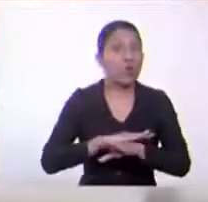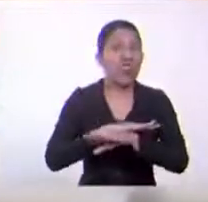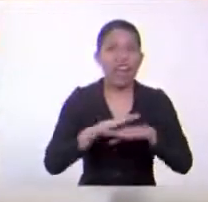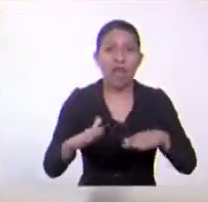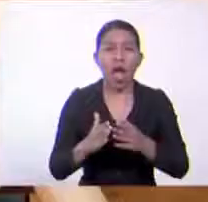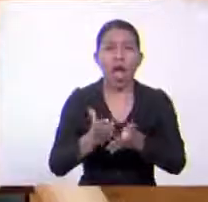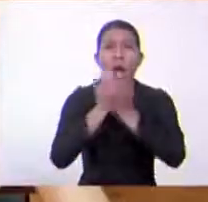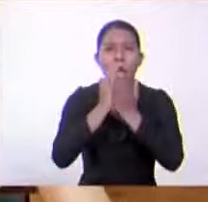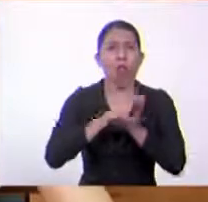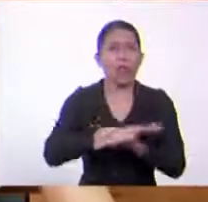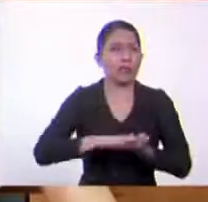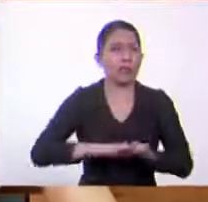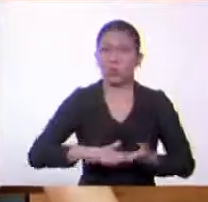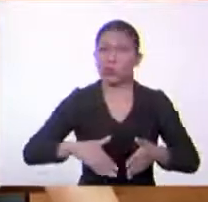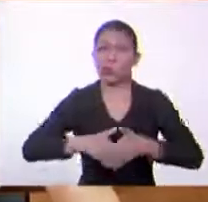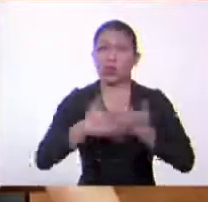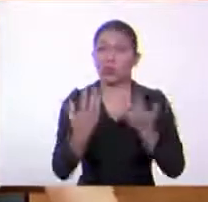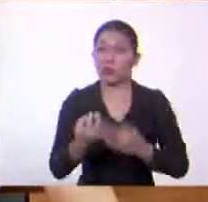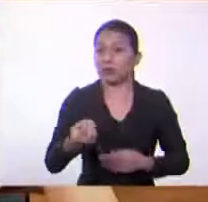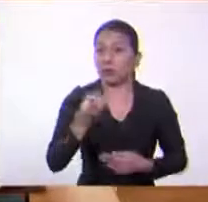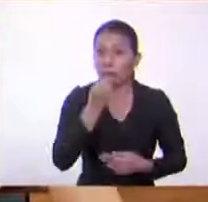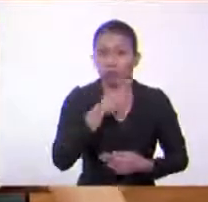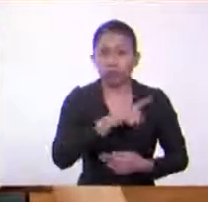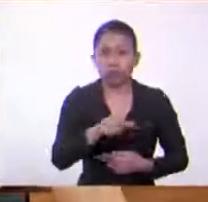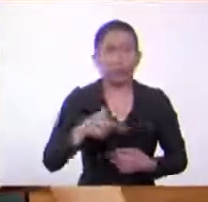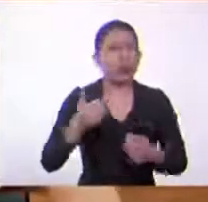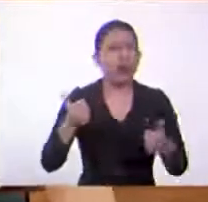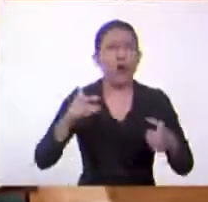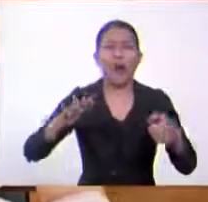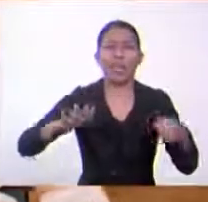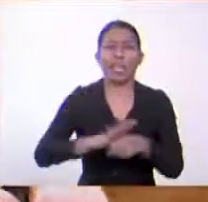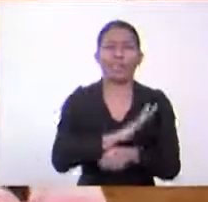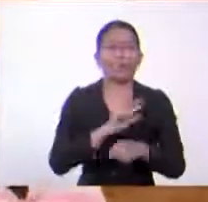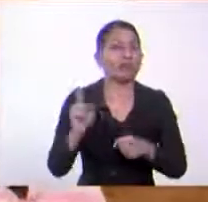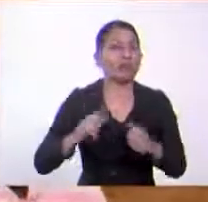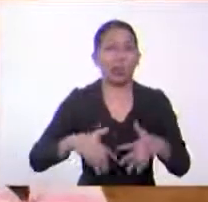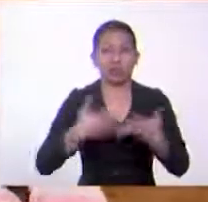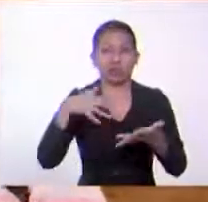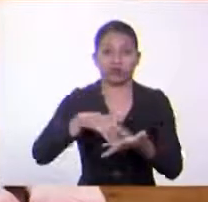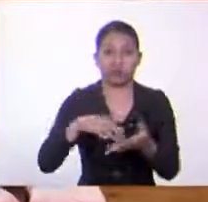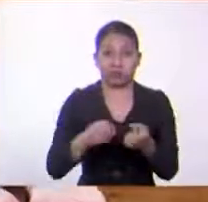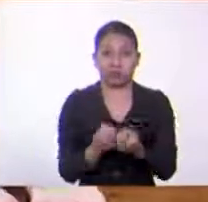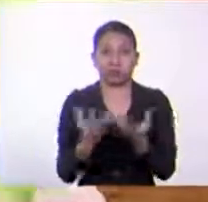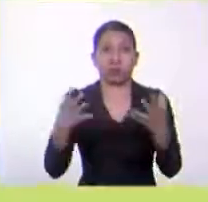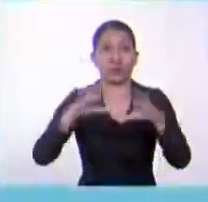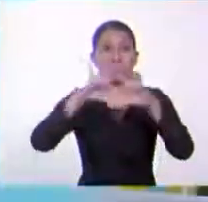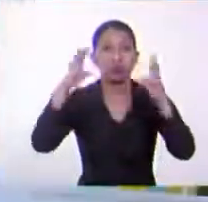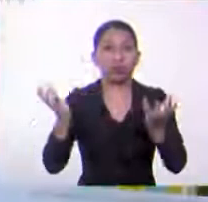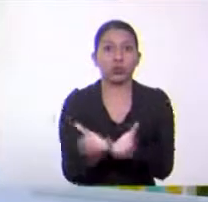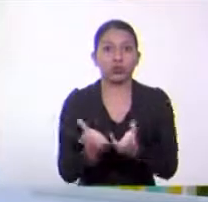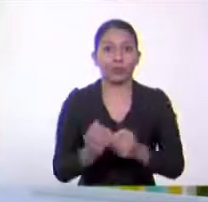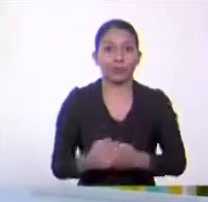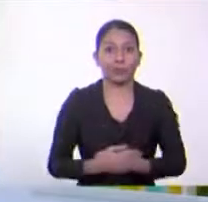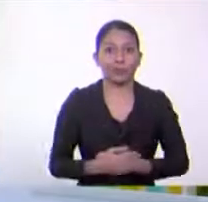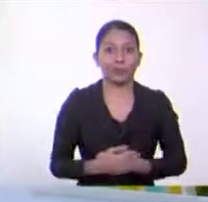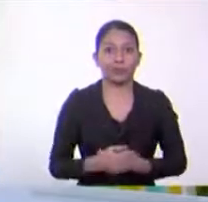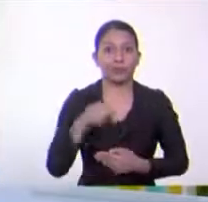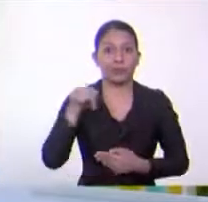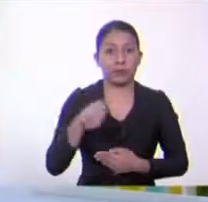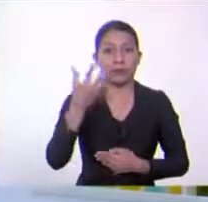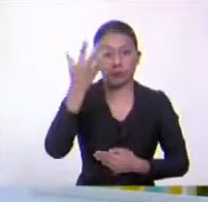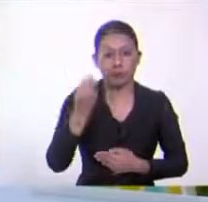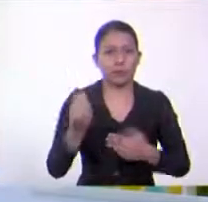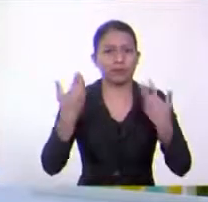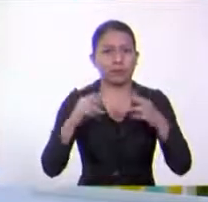agua potable, ni alimento suficiente para la población mundial. Este día